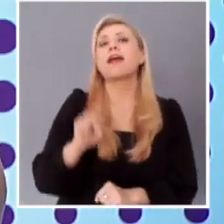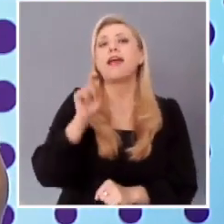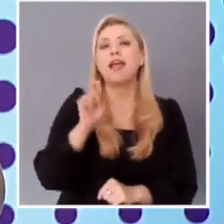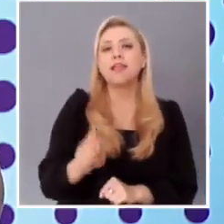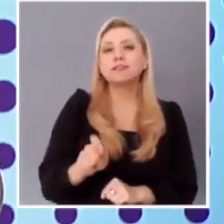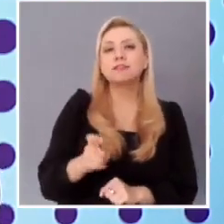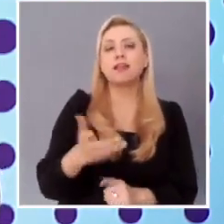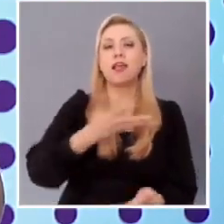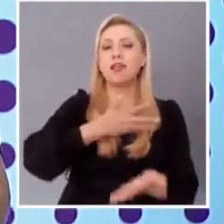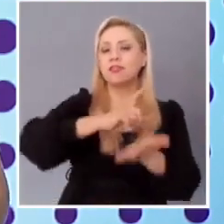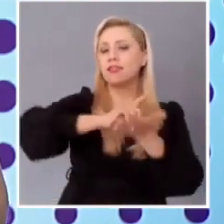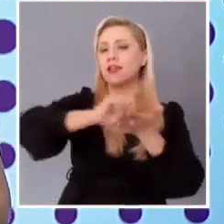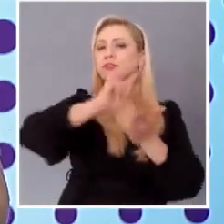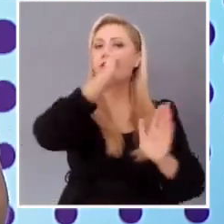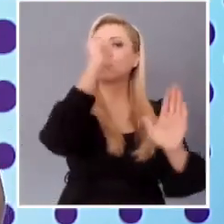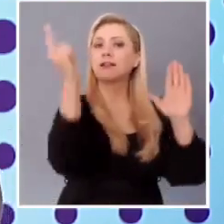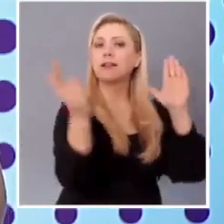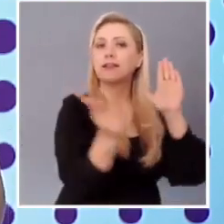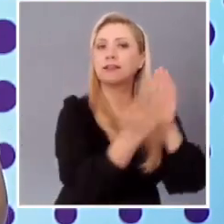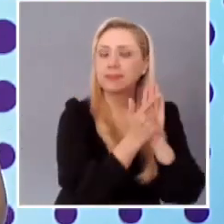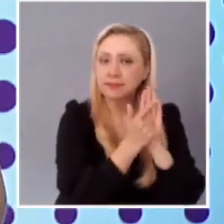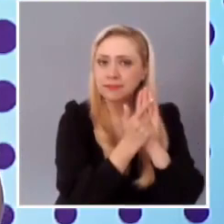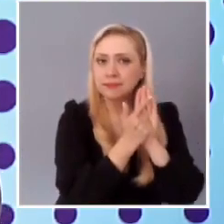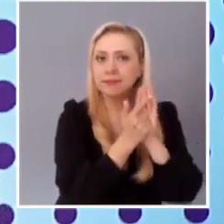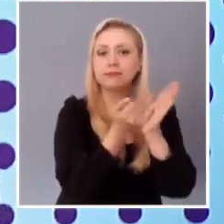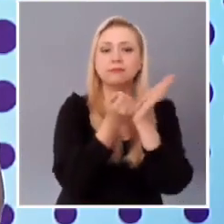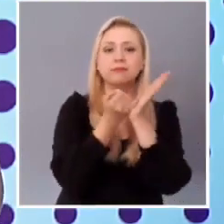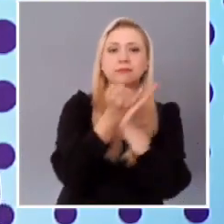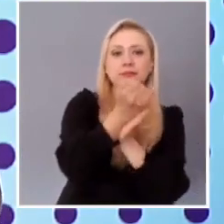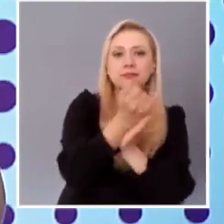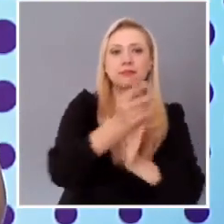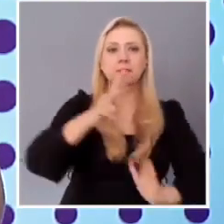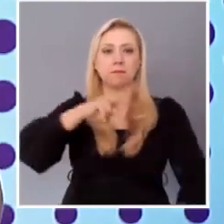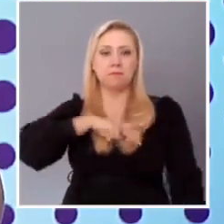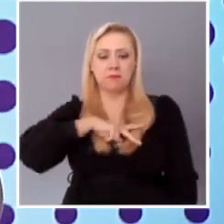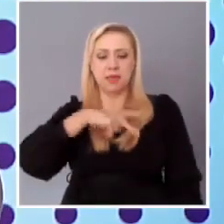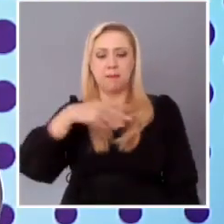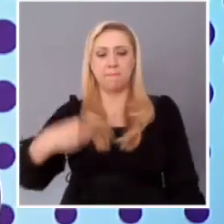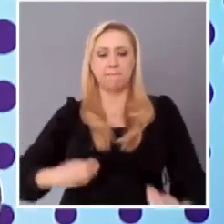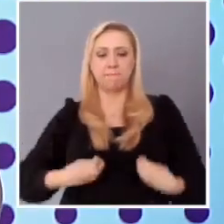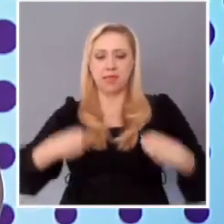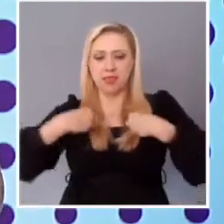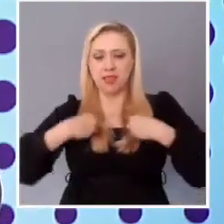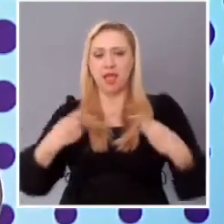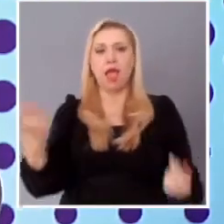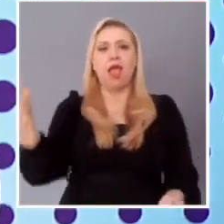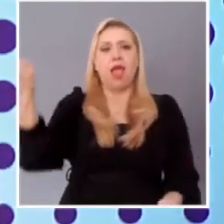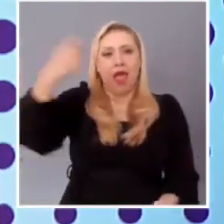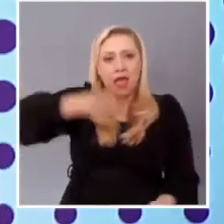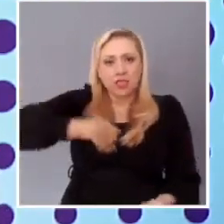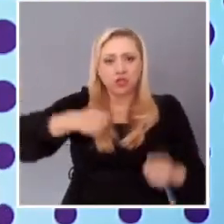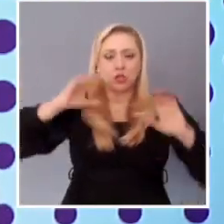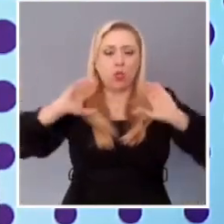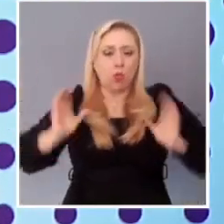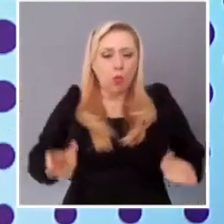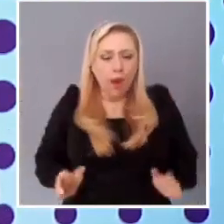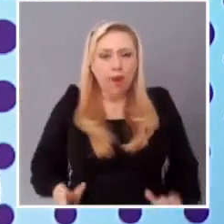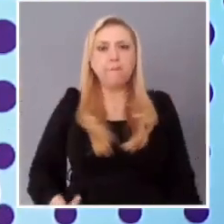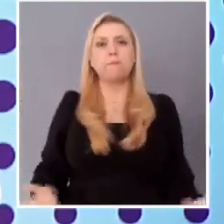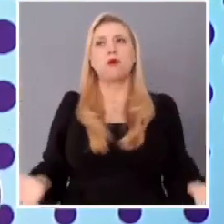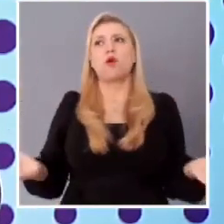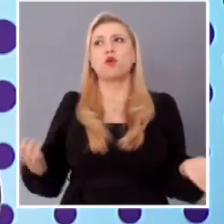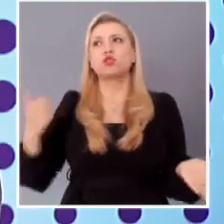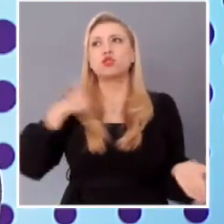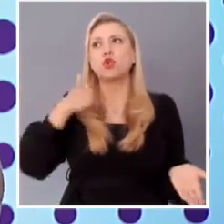decir, el derecho a tomar decisiones sobre su propia vida, sobre su propio cuerpo, el derecho a tomar decisiones